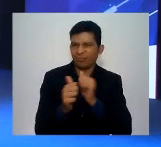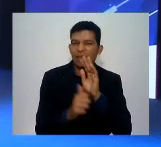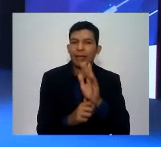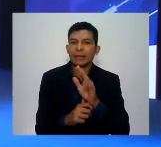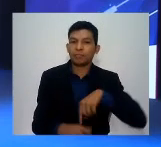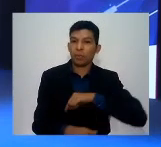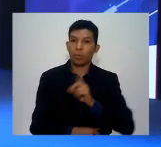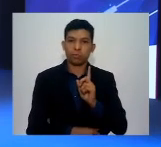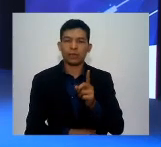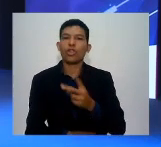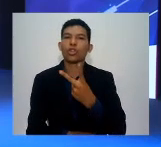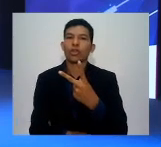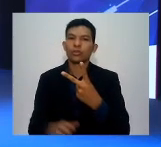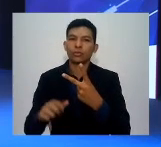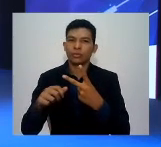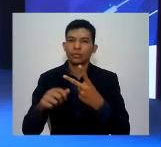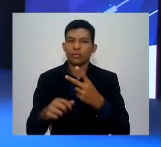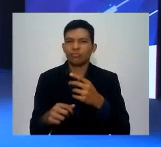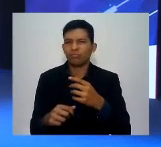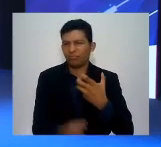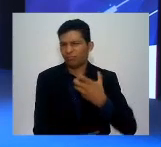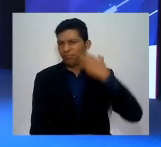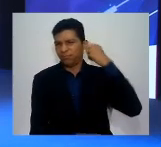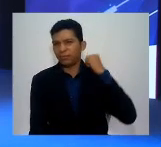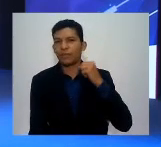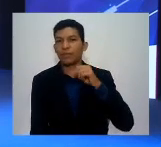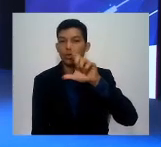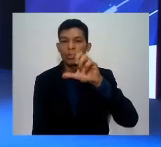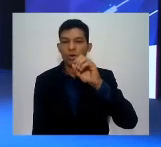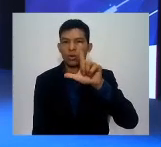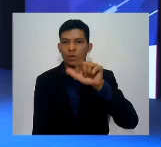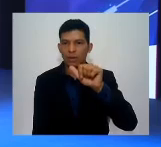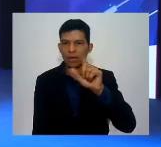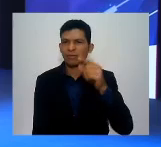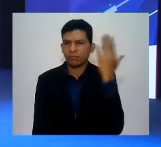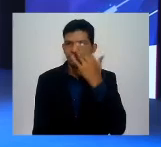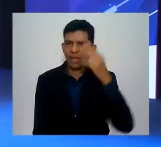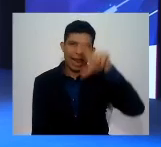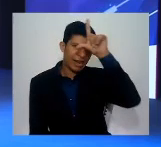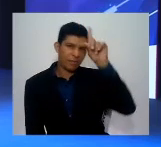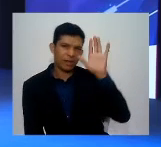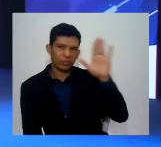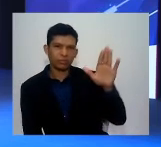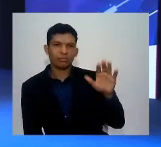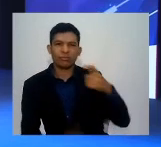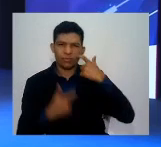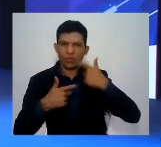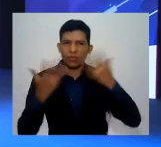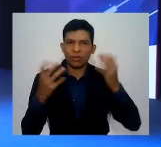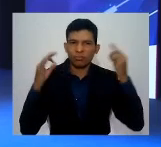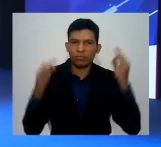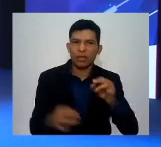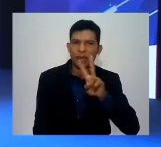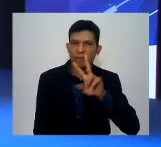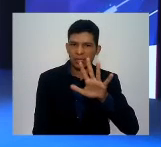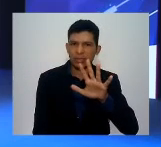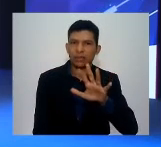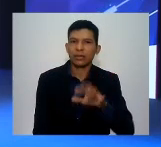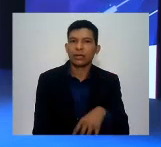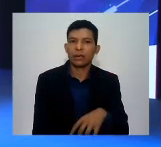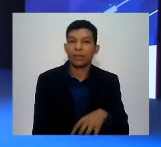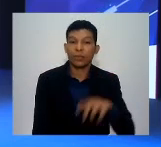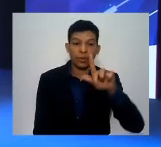como para, de verdad, atletas, como para medir ese pedacito de más que pueden estar sacando.